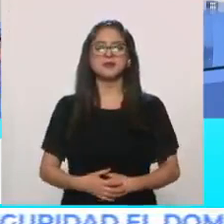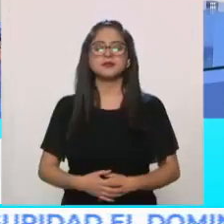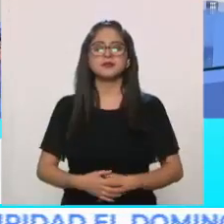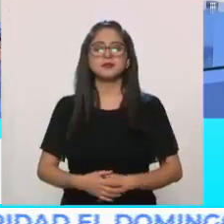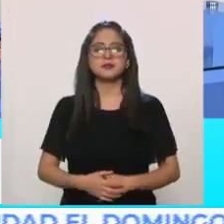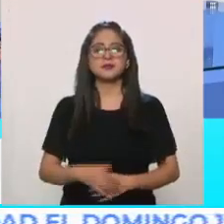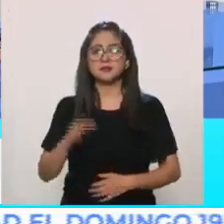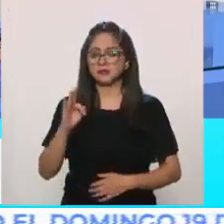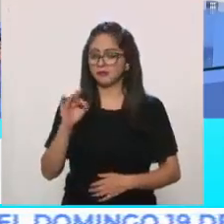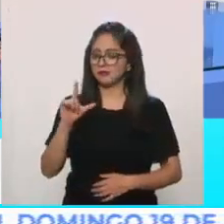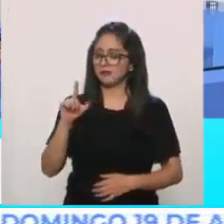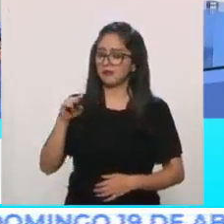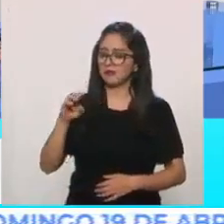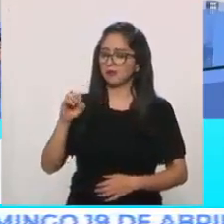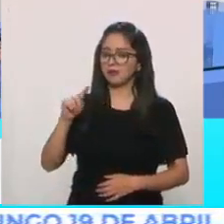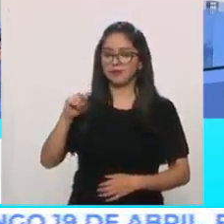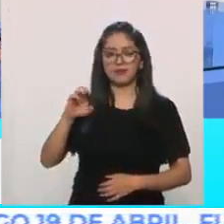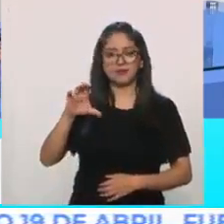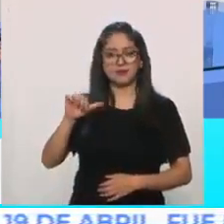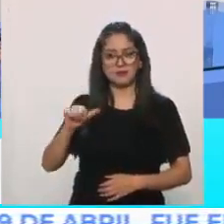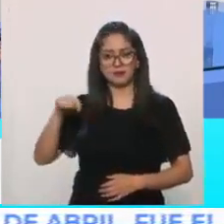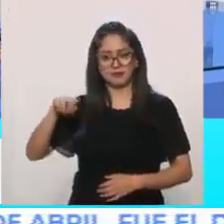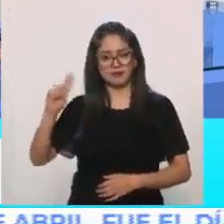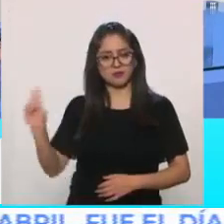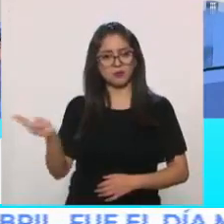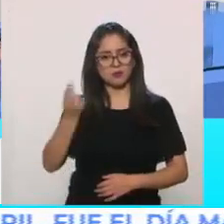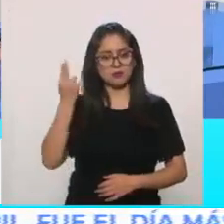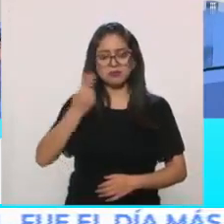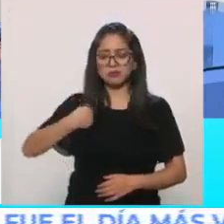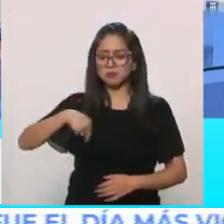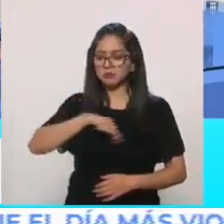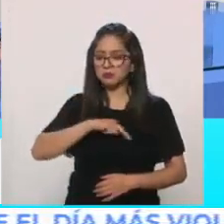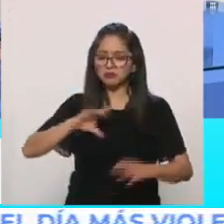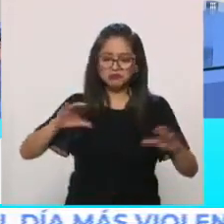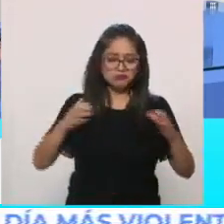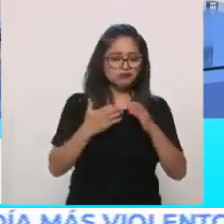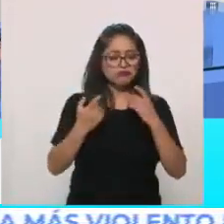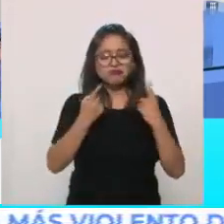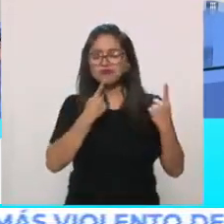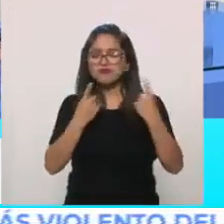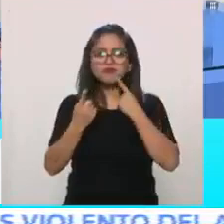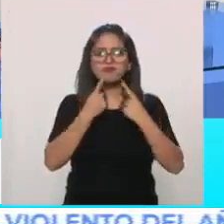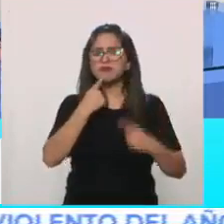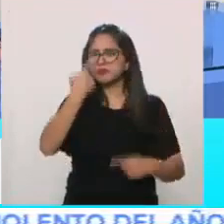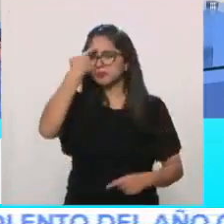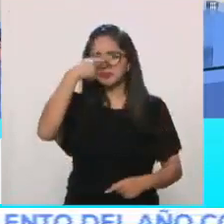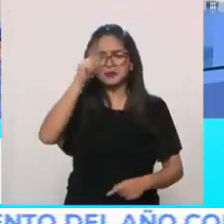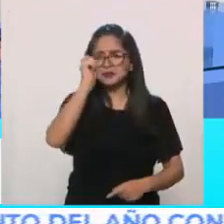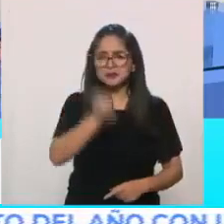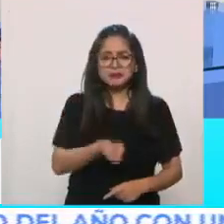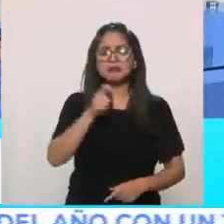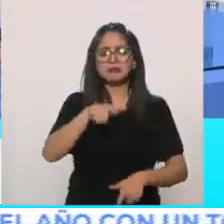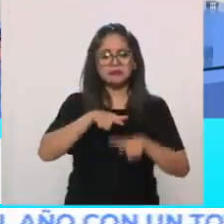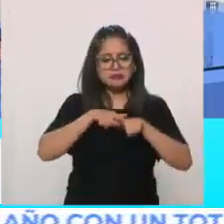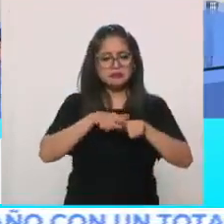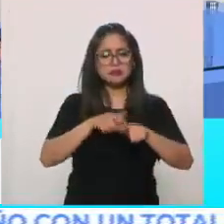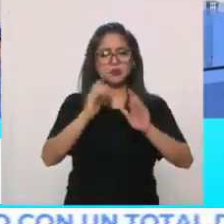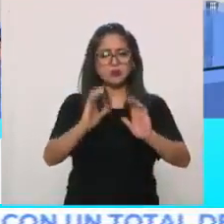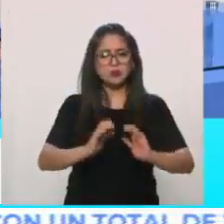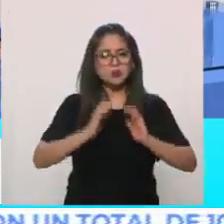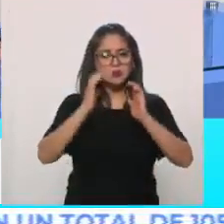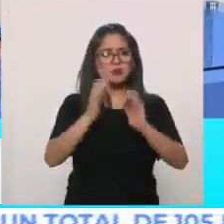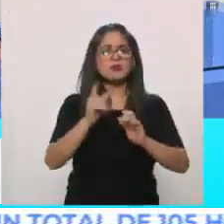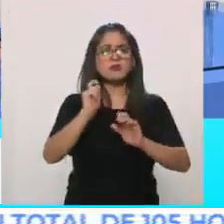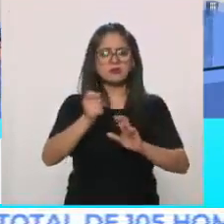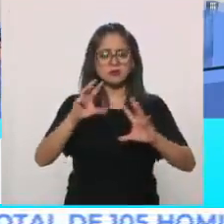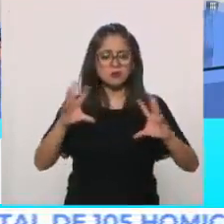la Filmoteca de la UNAM haciendo un esfuerzo por rescatar nuestro acervo